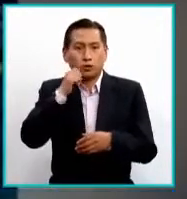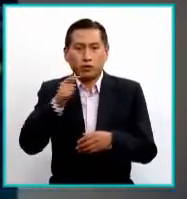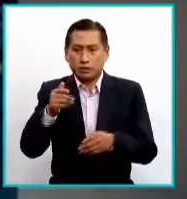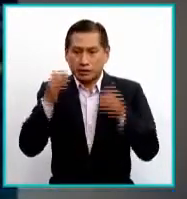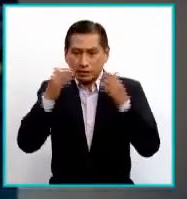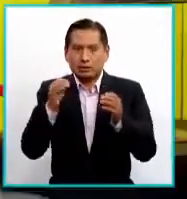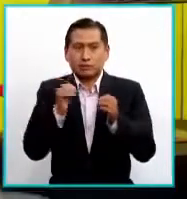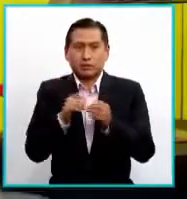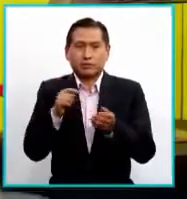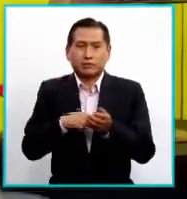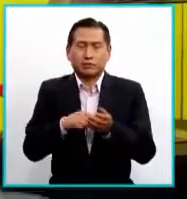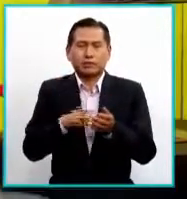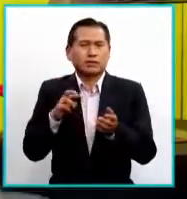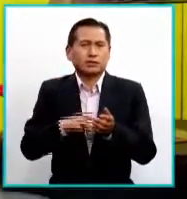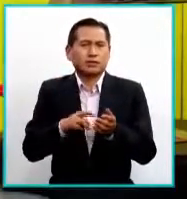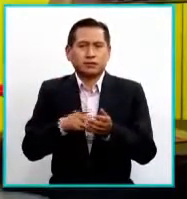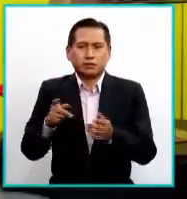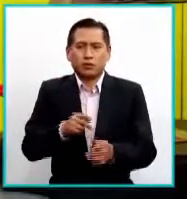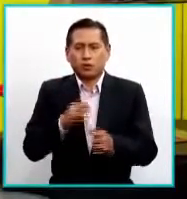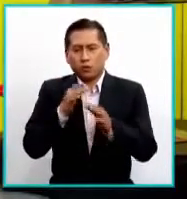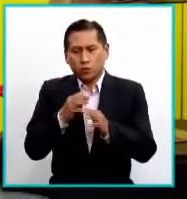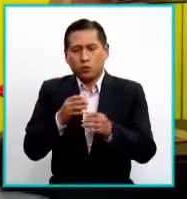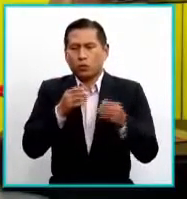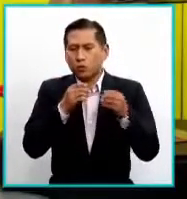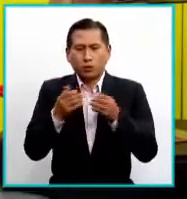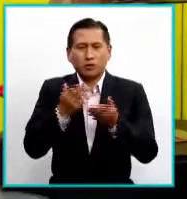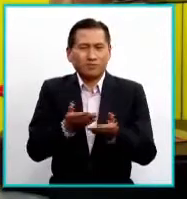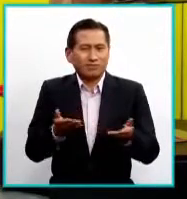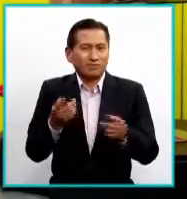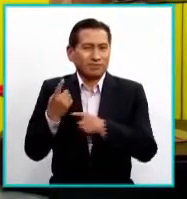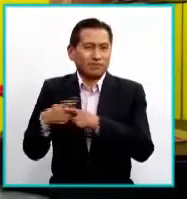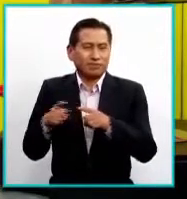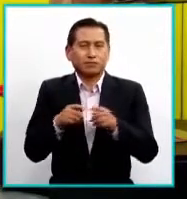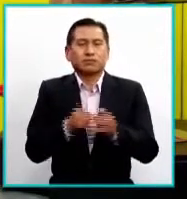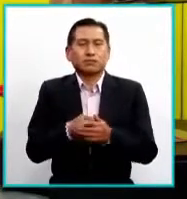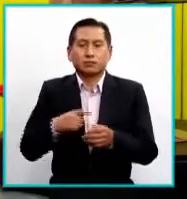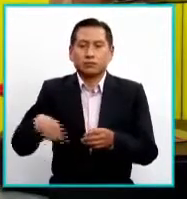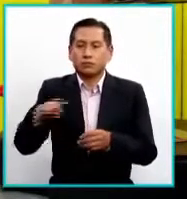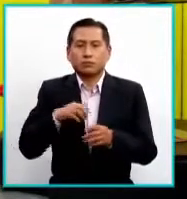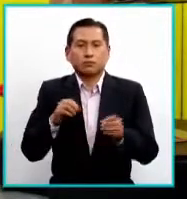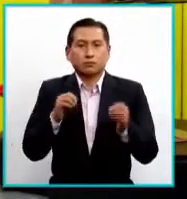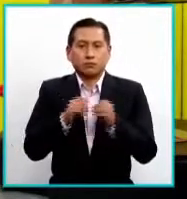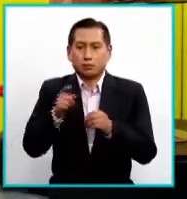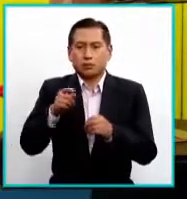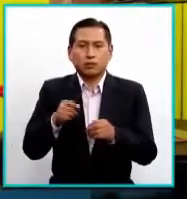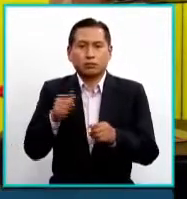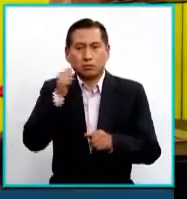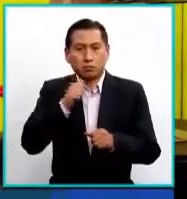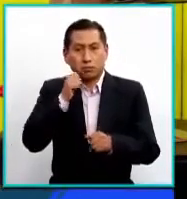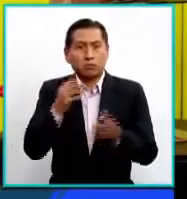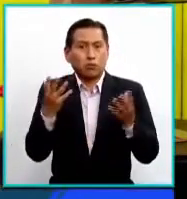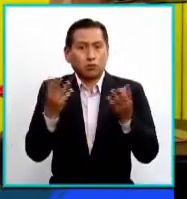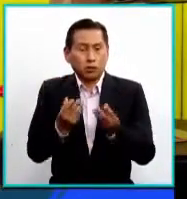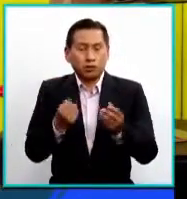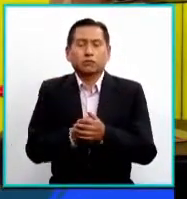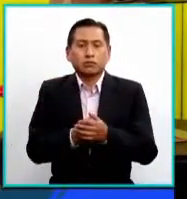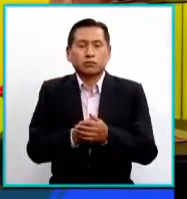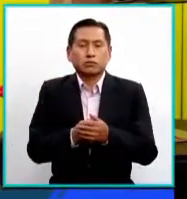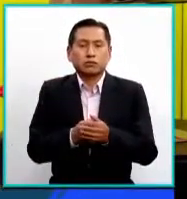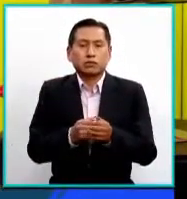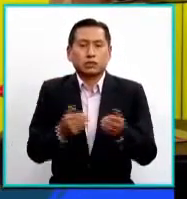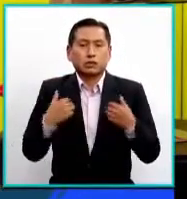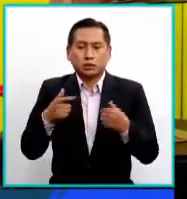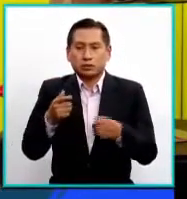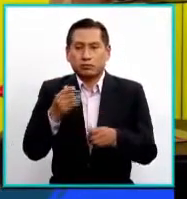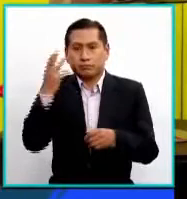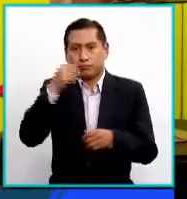dedican a la interpretación de instrumentos andinos, más allá de que son muy pocas, hay una relación